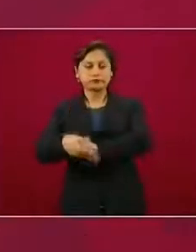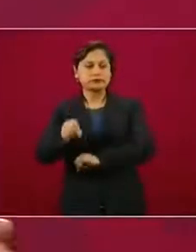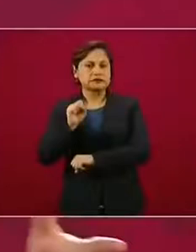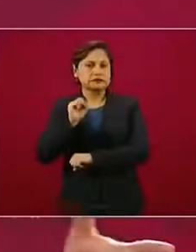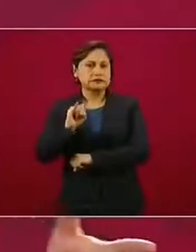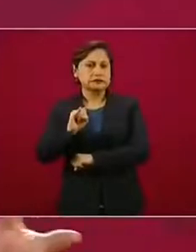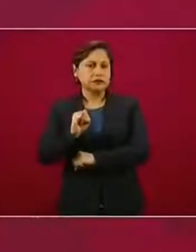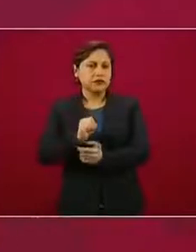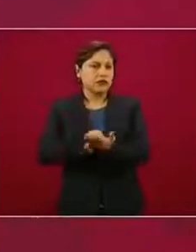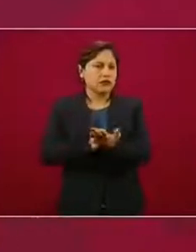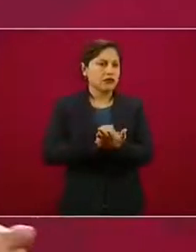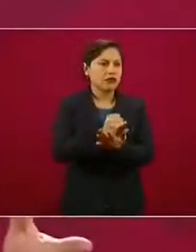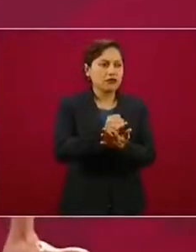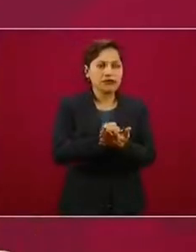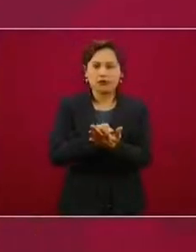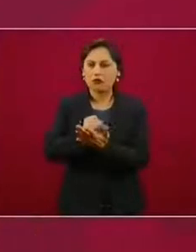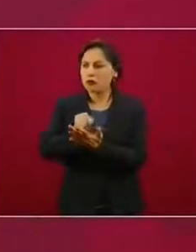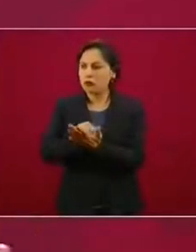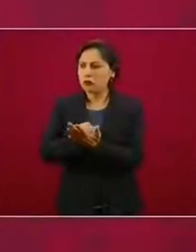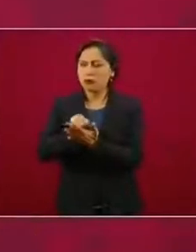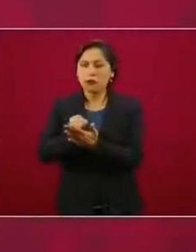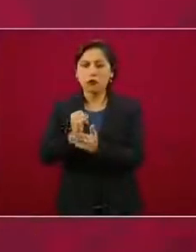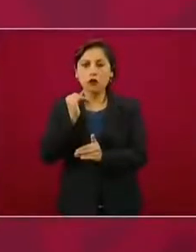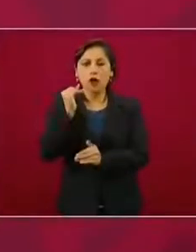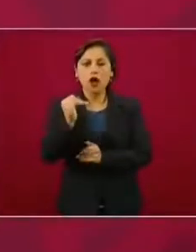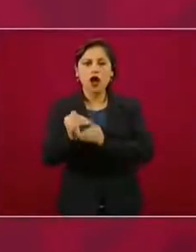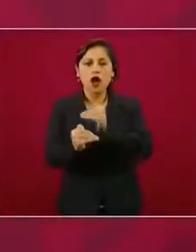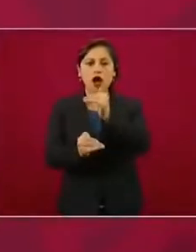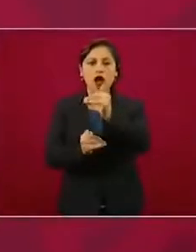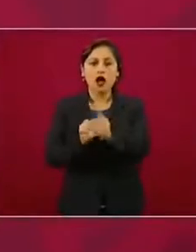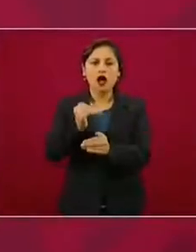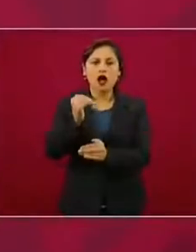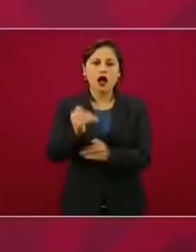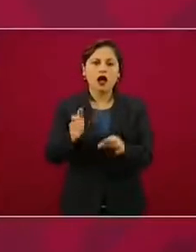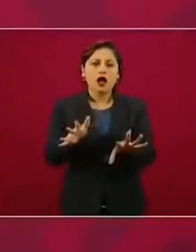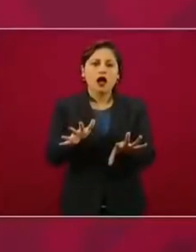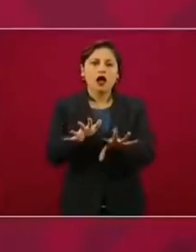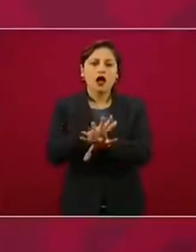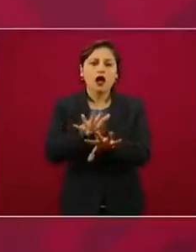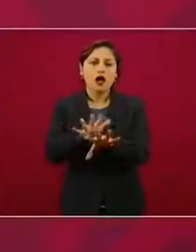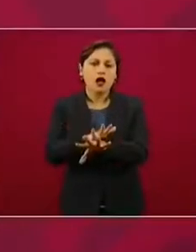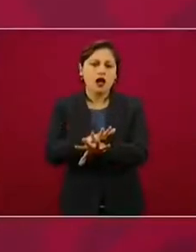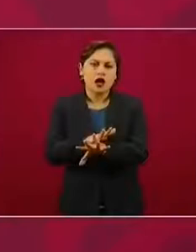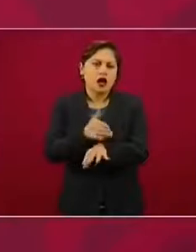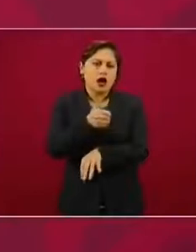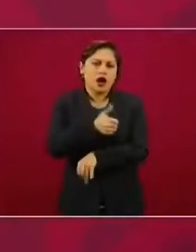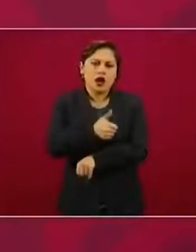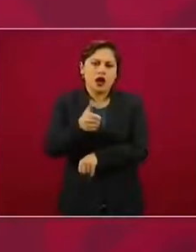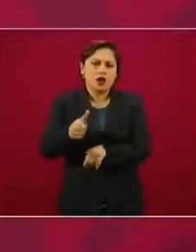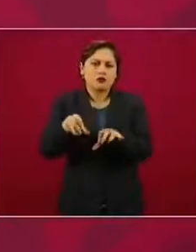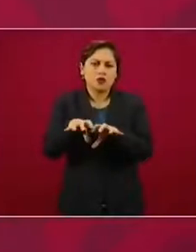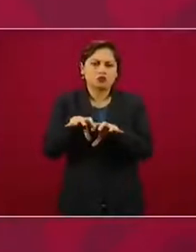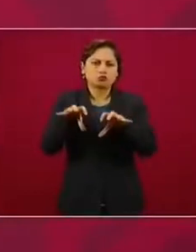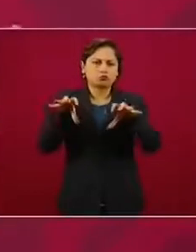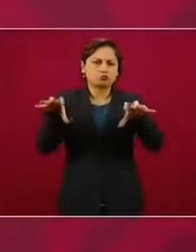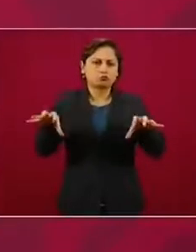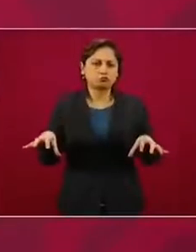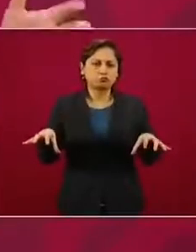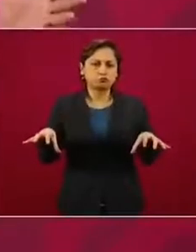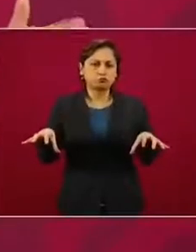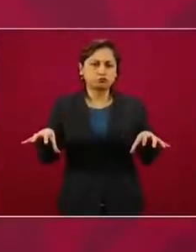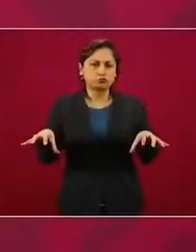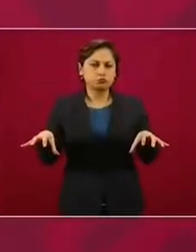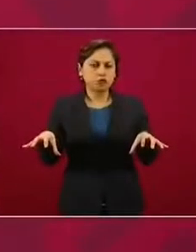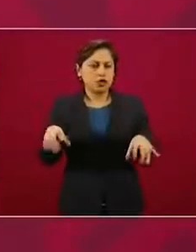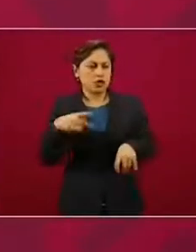nos estamos acomodando, pues cada quien en su terreno. Del que es